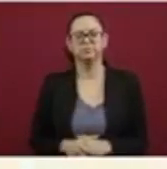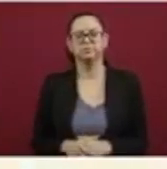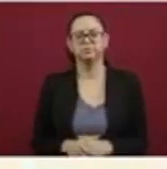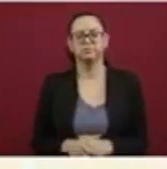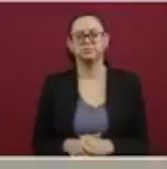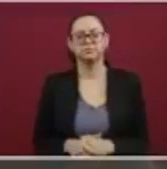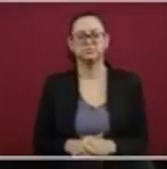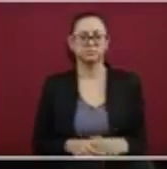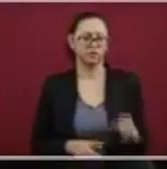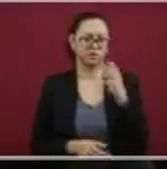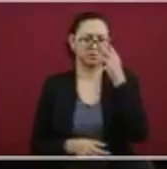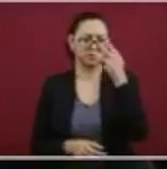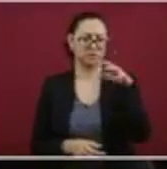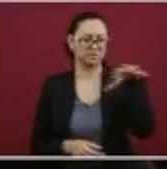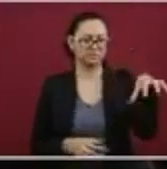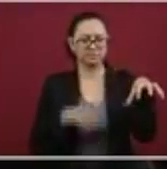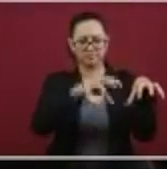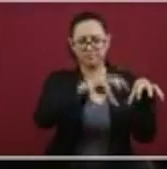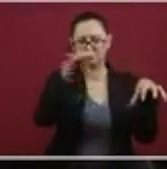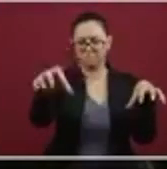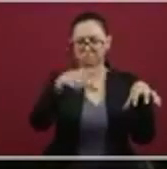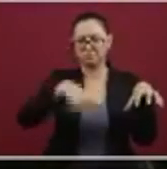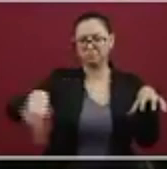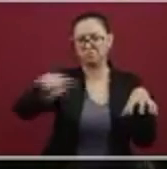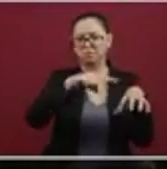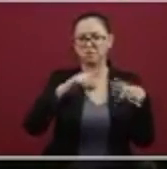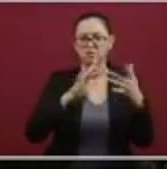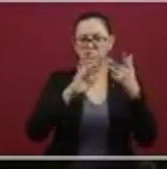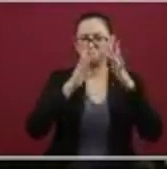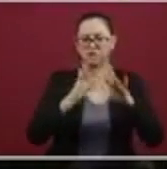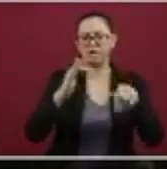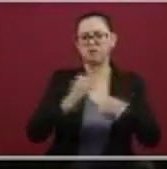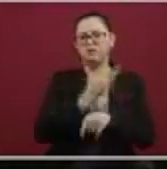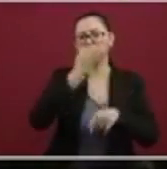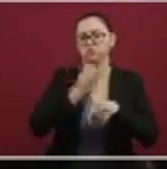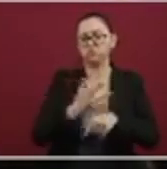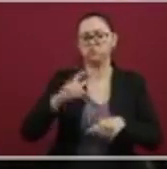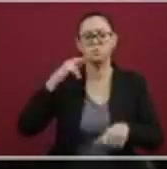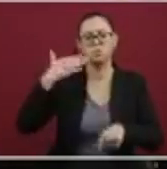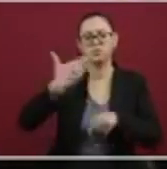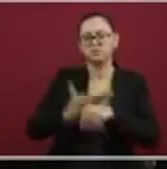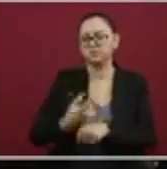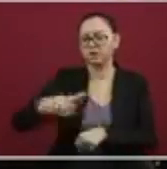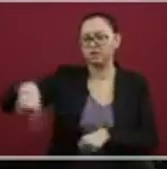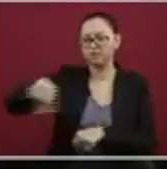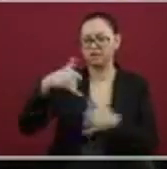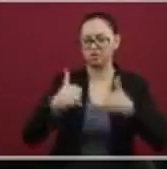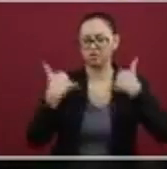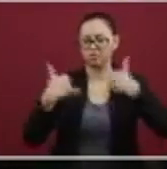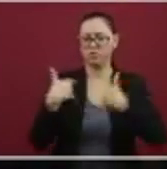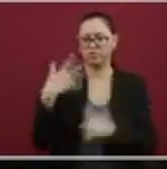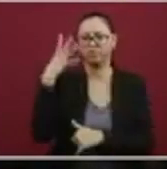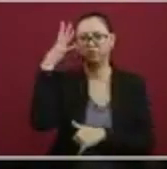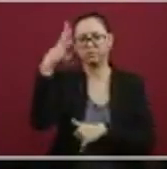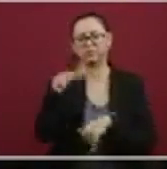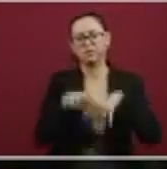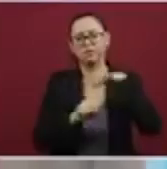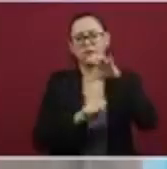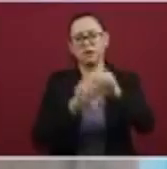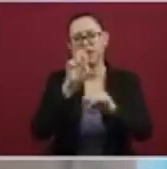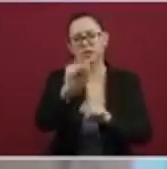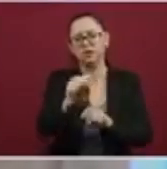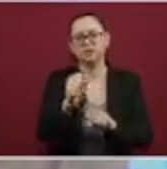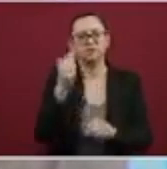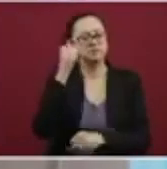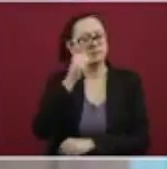Los tres sectores son parte de la red de tutores de jóvenes construyendo el futuro y siempre priorizando que el sector